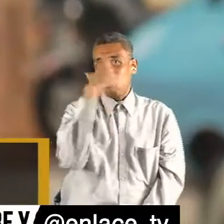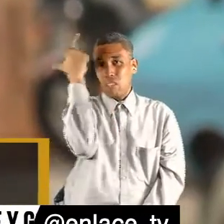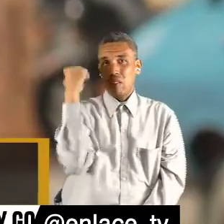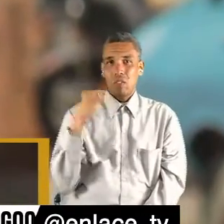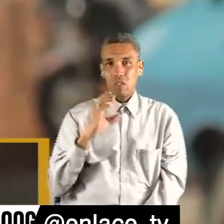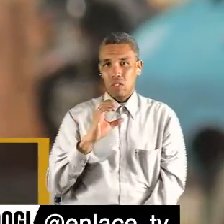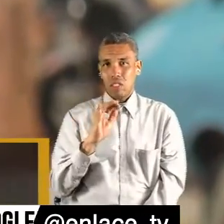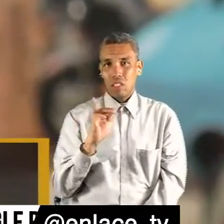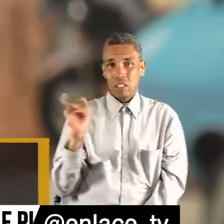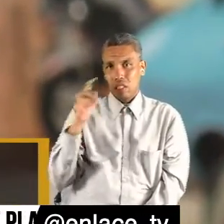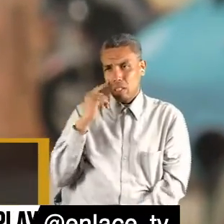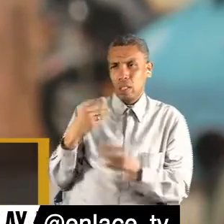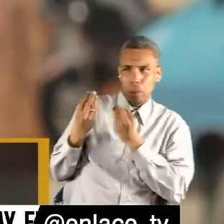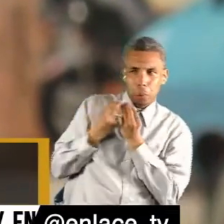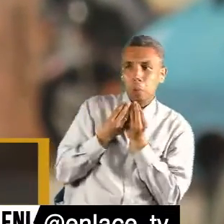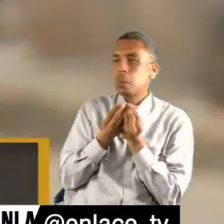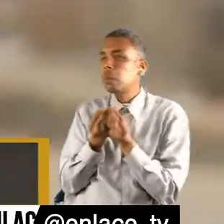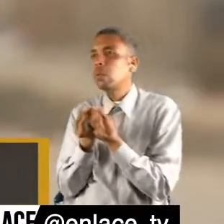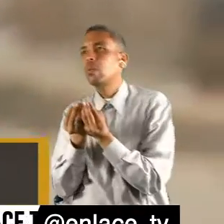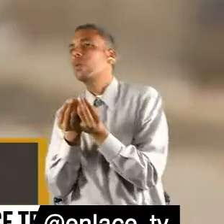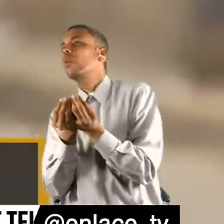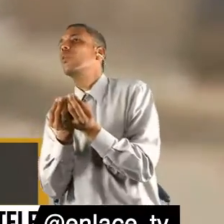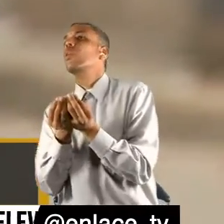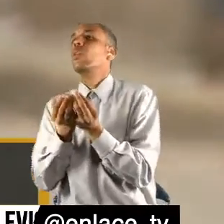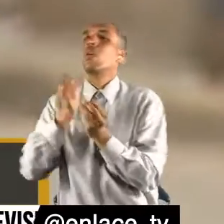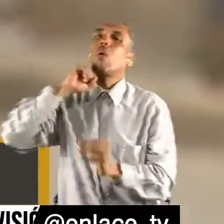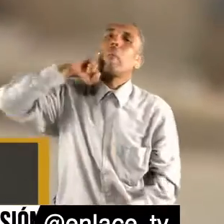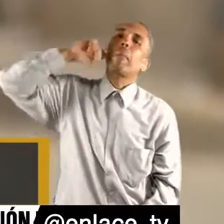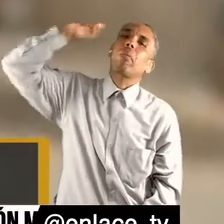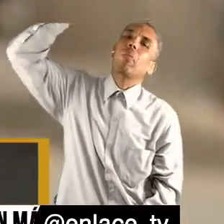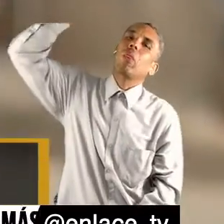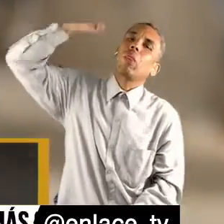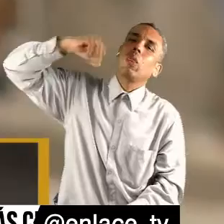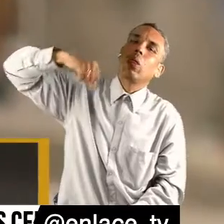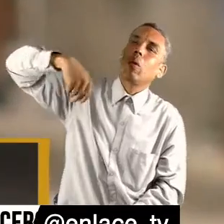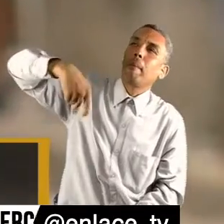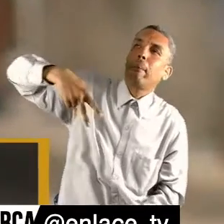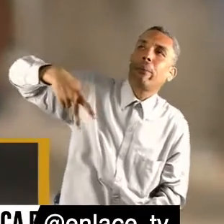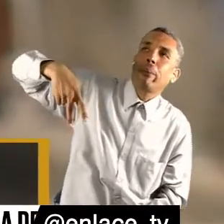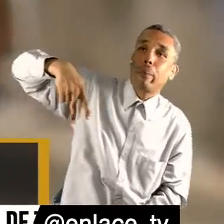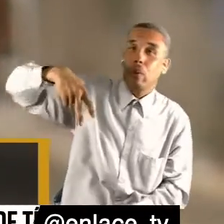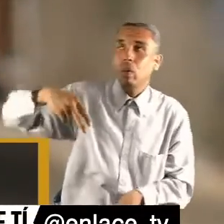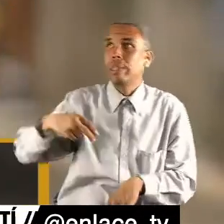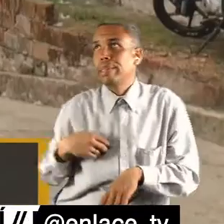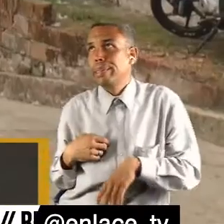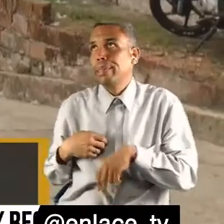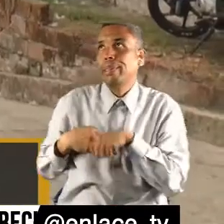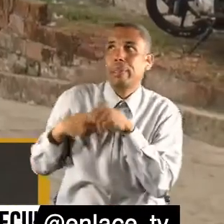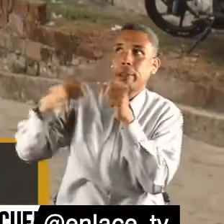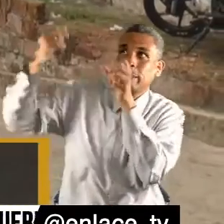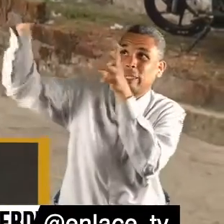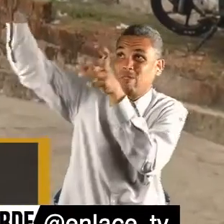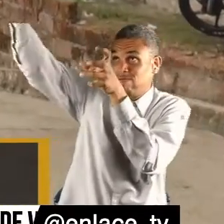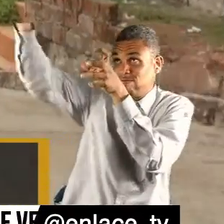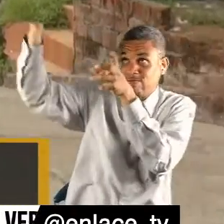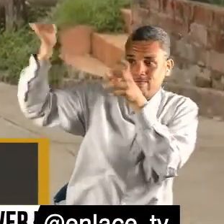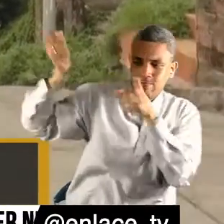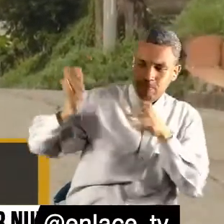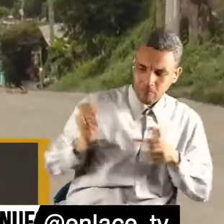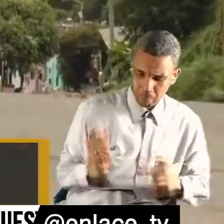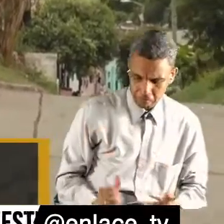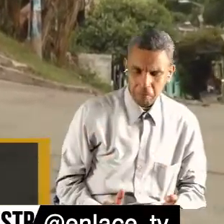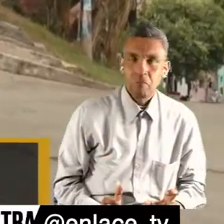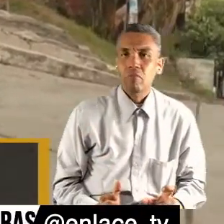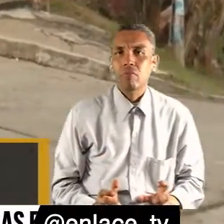tiene el proceso de investigación de este hecho, que cerca de las 6 de la mañana se registró en un sector de la Comuna 5. Al parecer, Jairo Alberto,